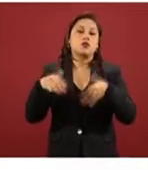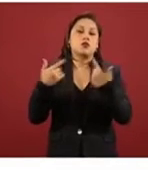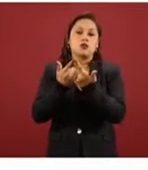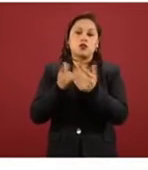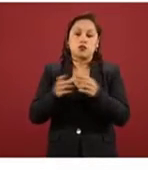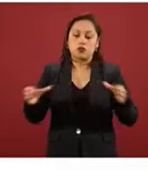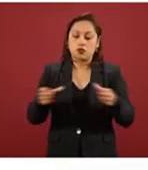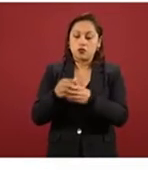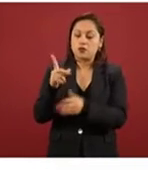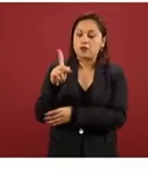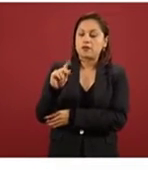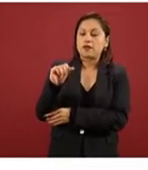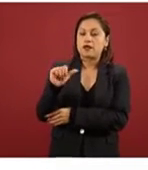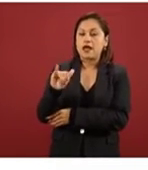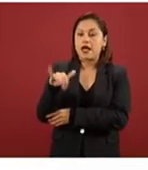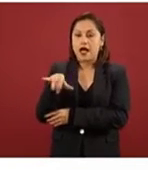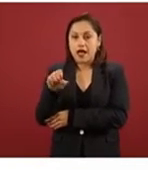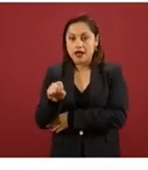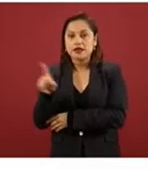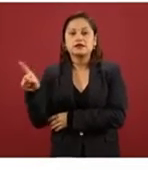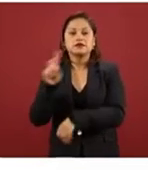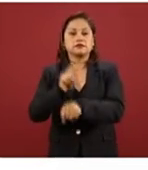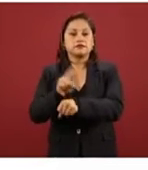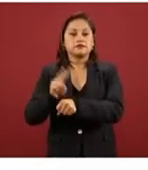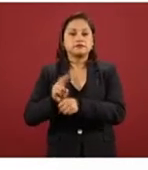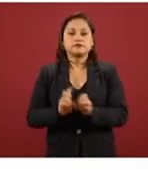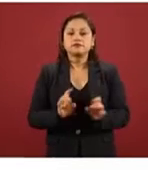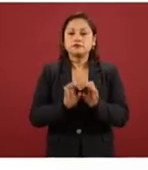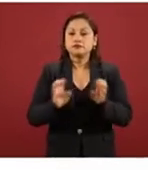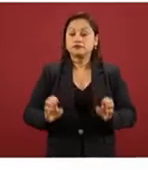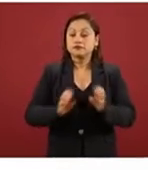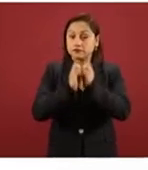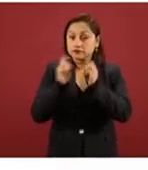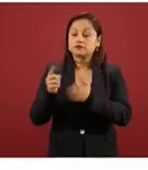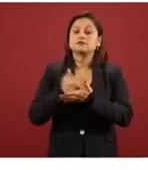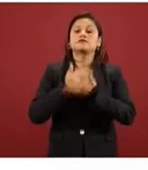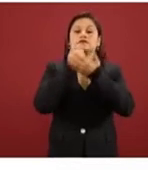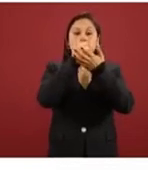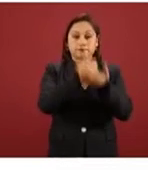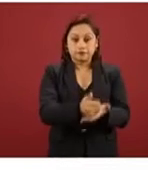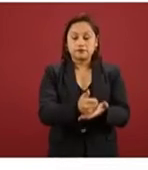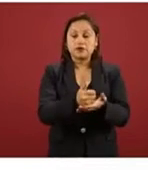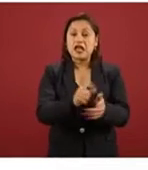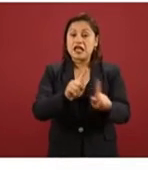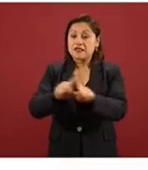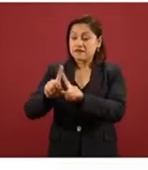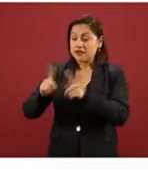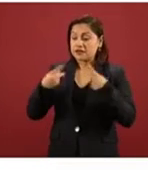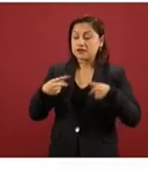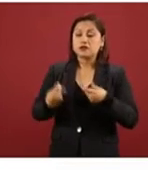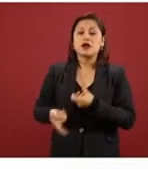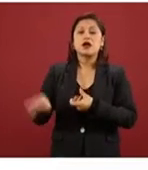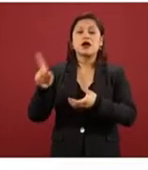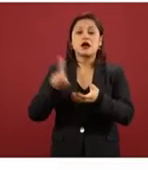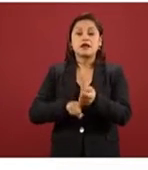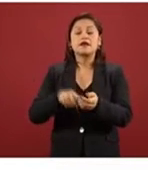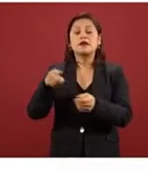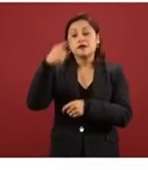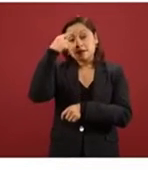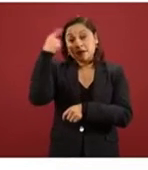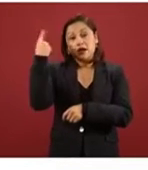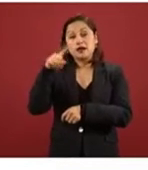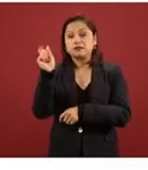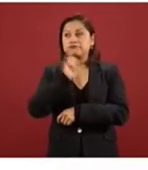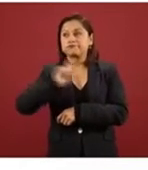PIAES, protección a la infraestructura y atención de emergencias, con extraordinarios técnicos que nos ayudan a prevenir, nos